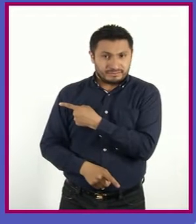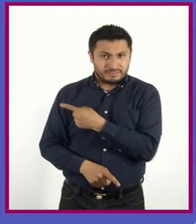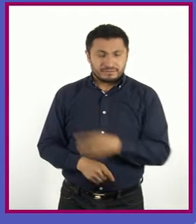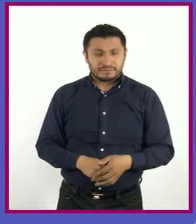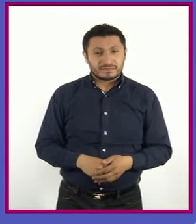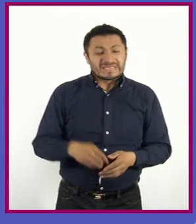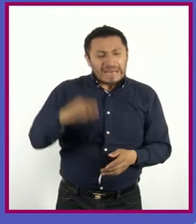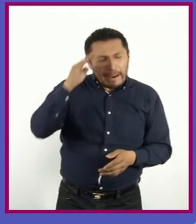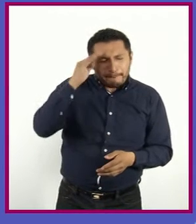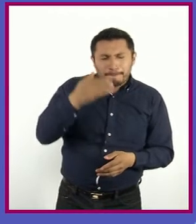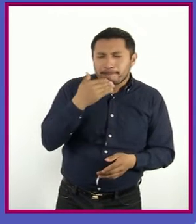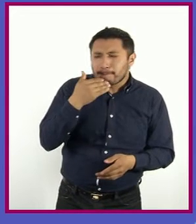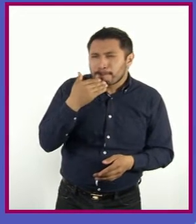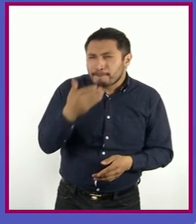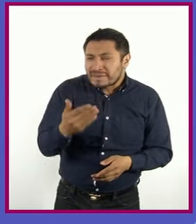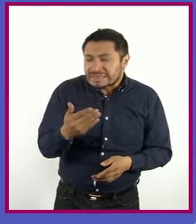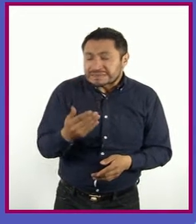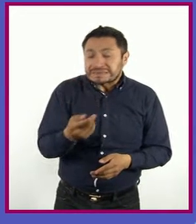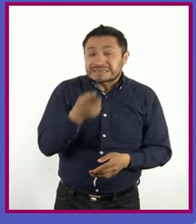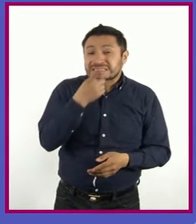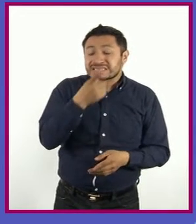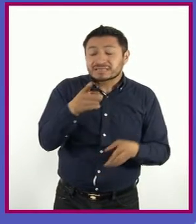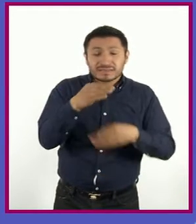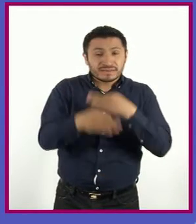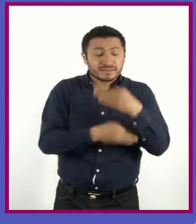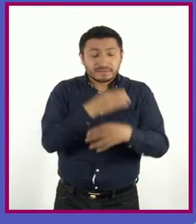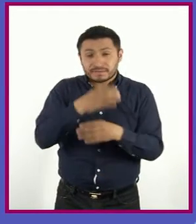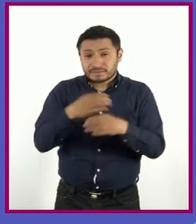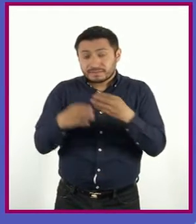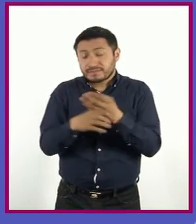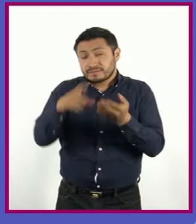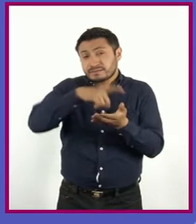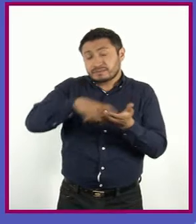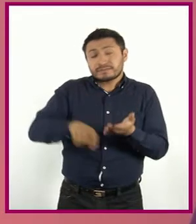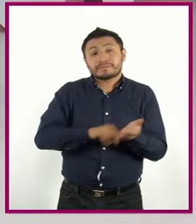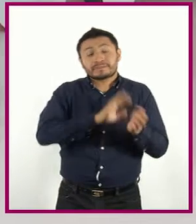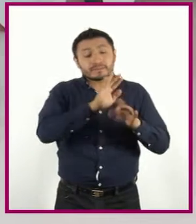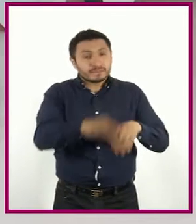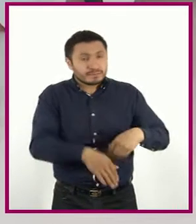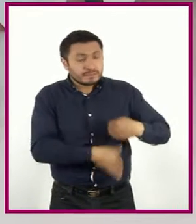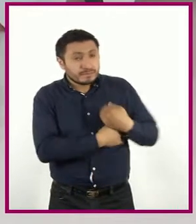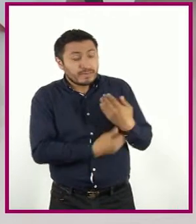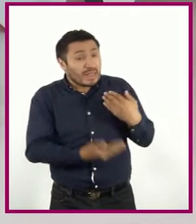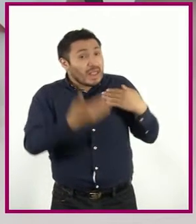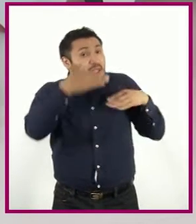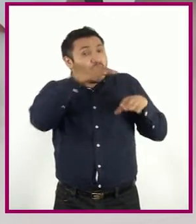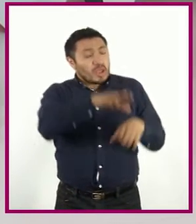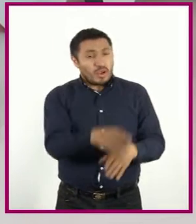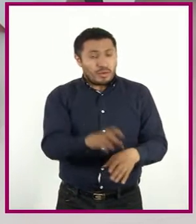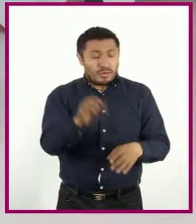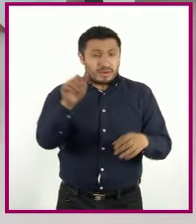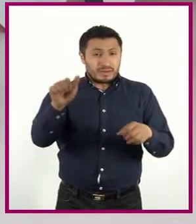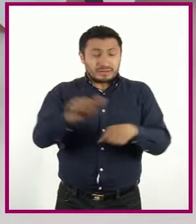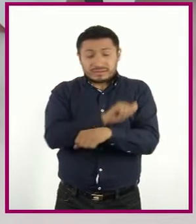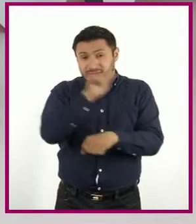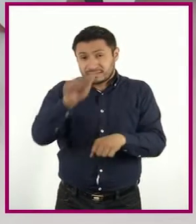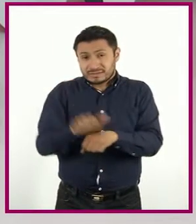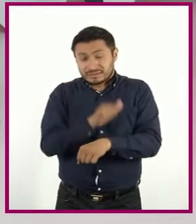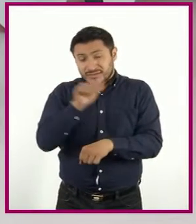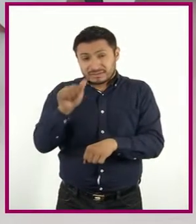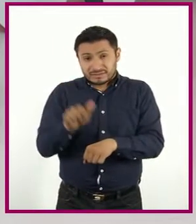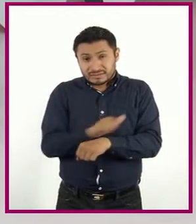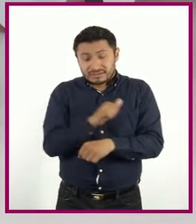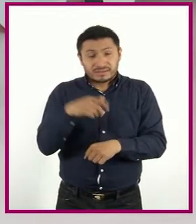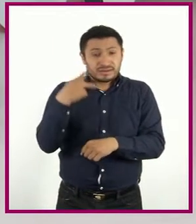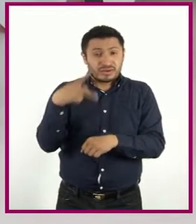Si lo pensamos un poco, menciona que todas las compras estarían colocadas sobre el cochecito de su hermana.